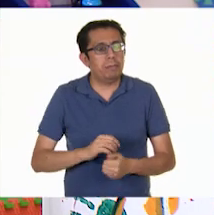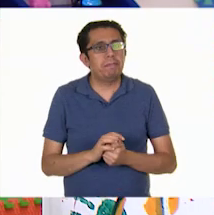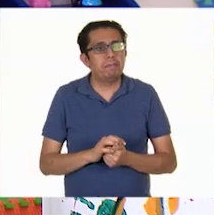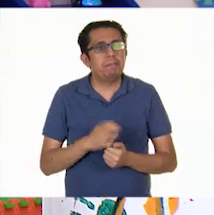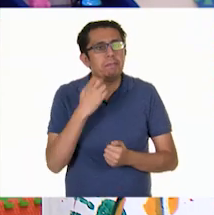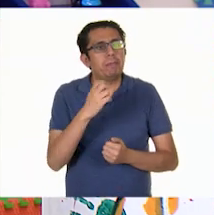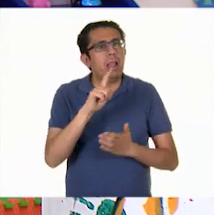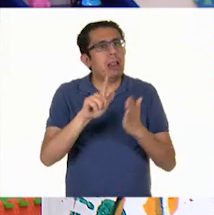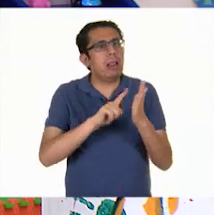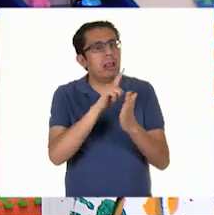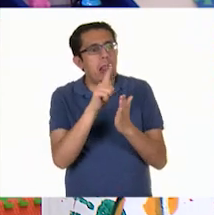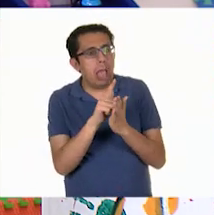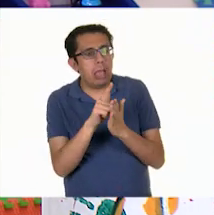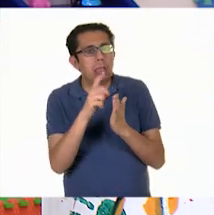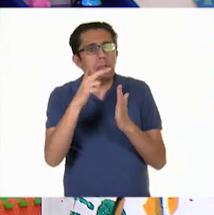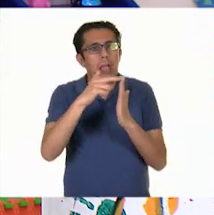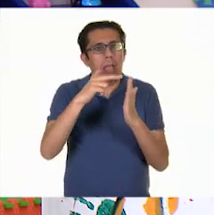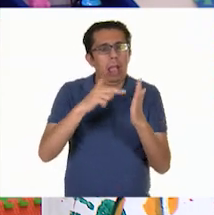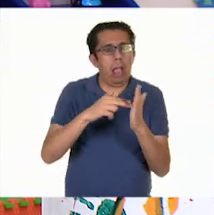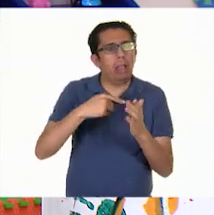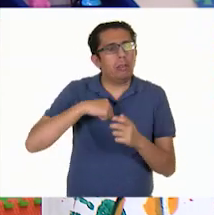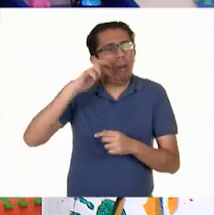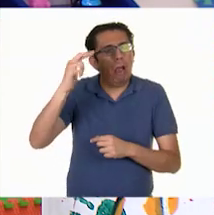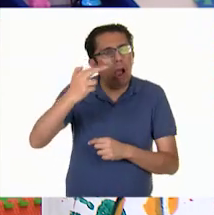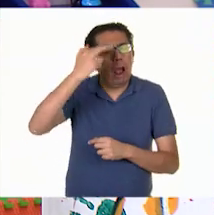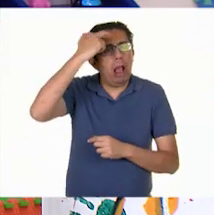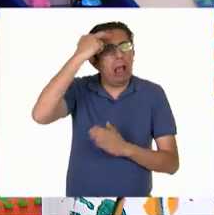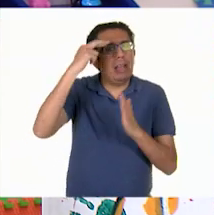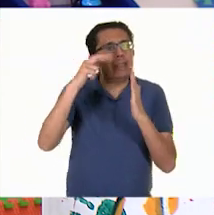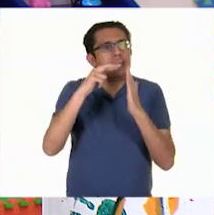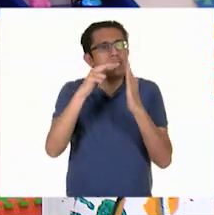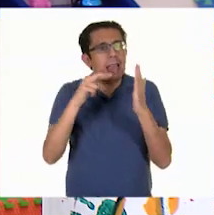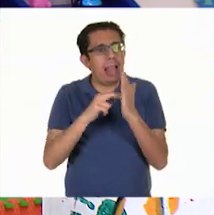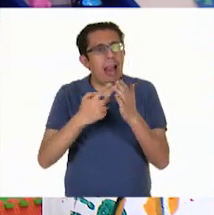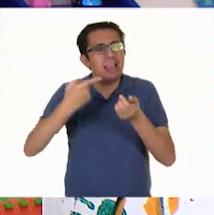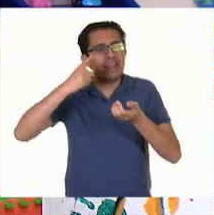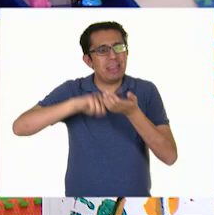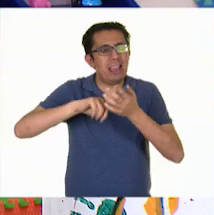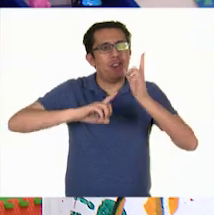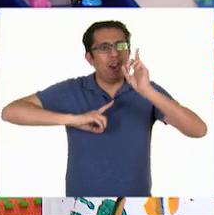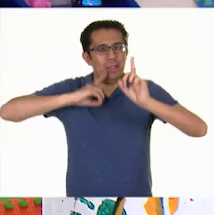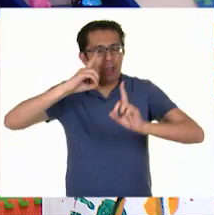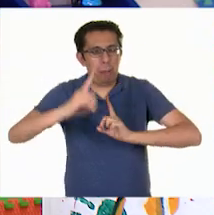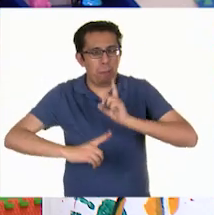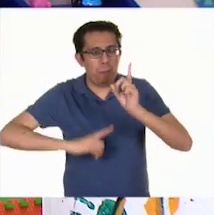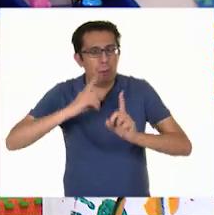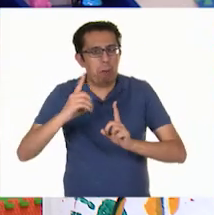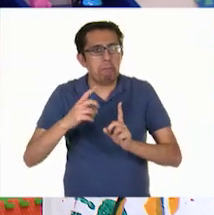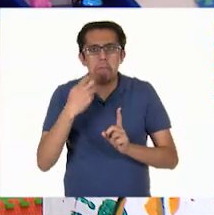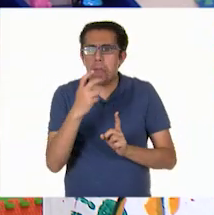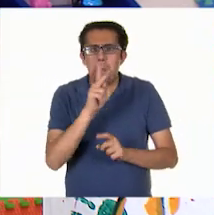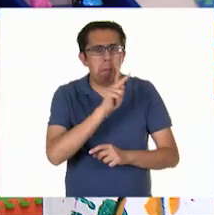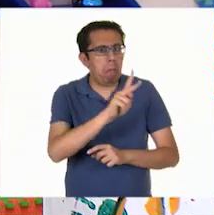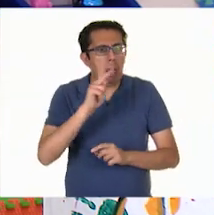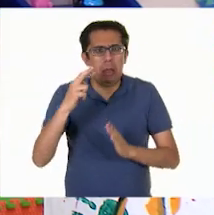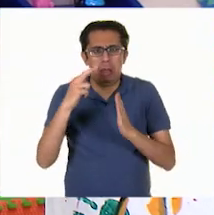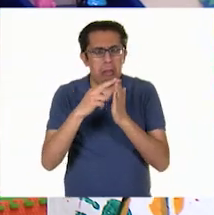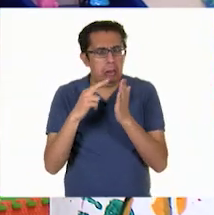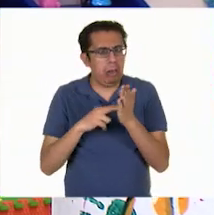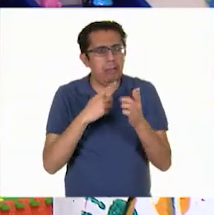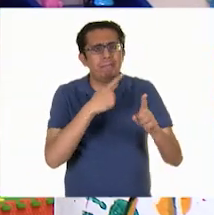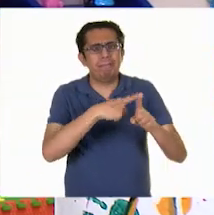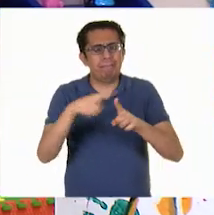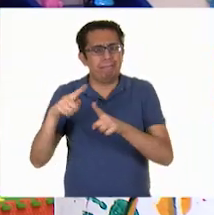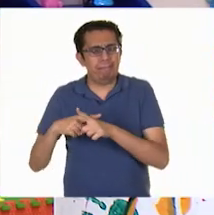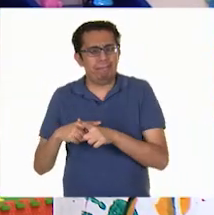y las leyes, estaba pensando en las reglas de los deportes, que son como cualquier regla para ponernos